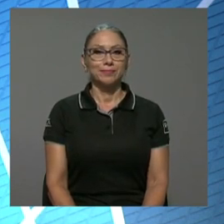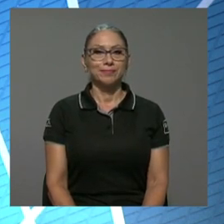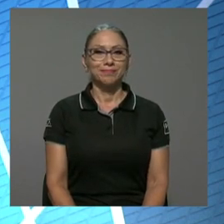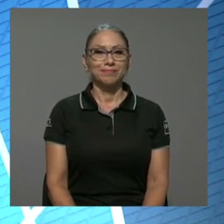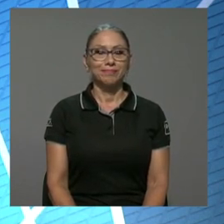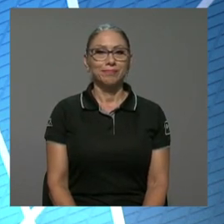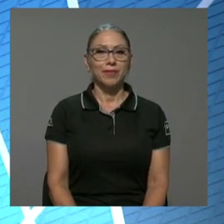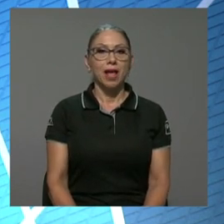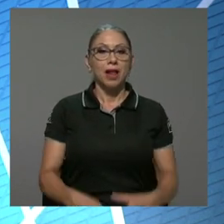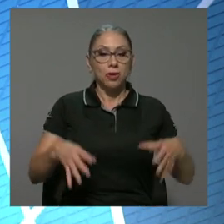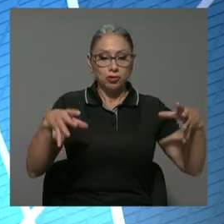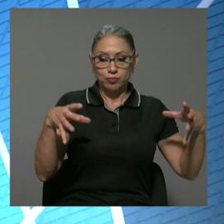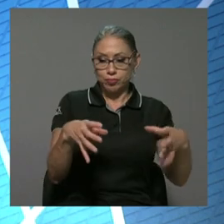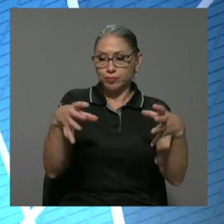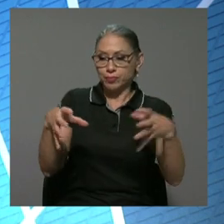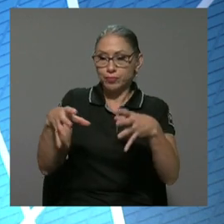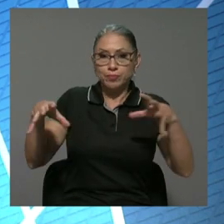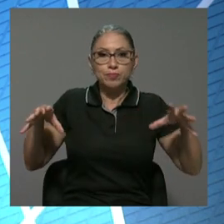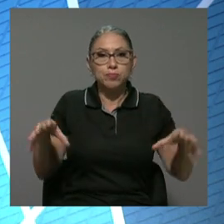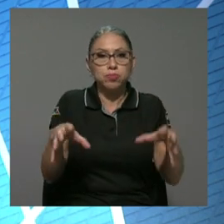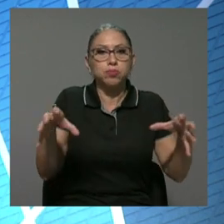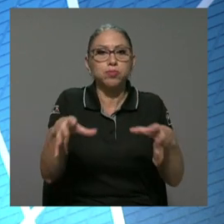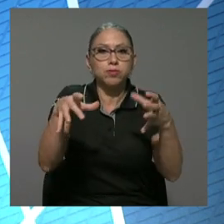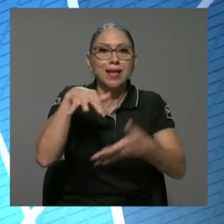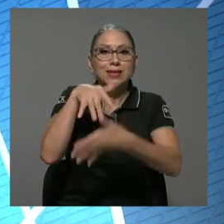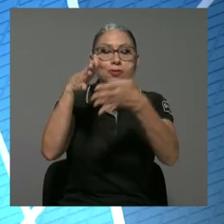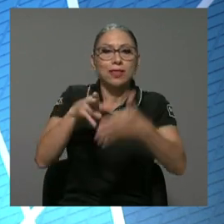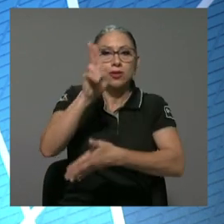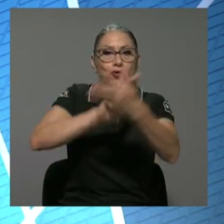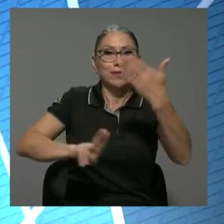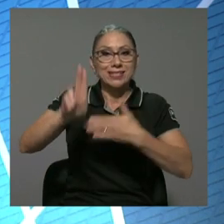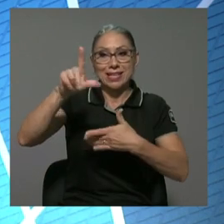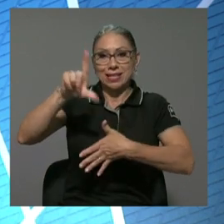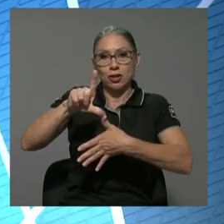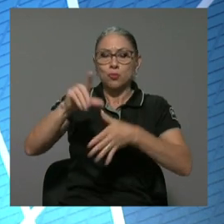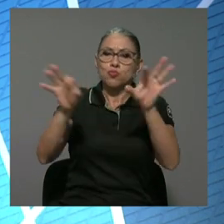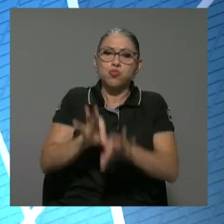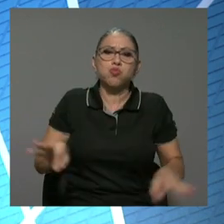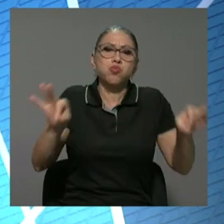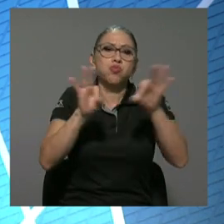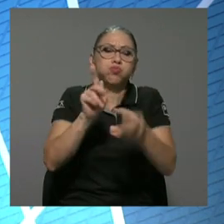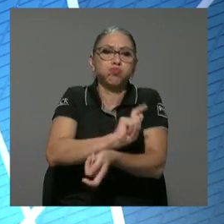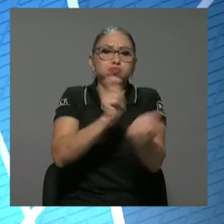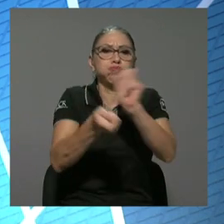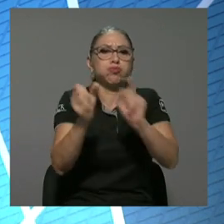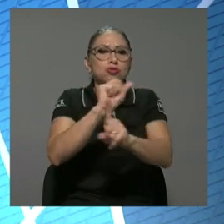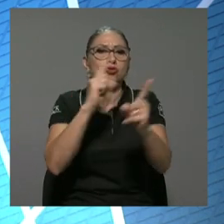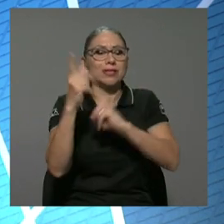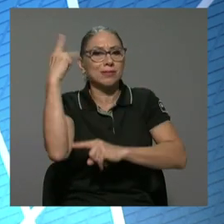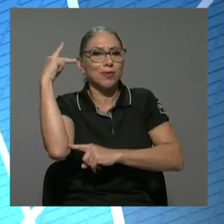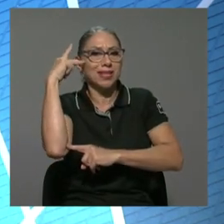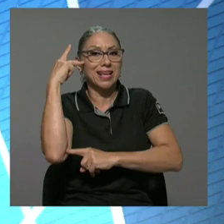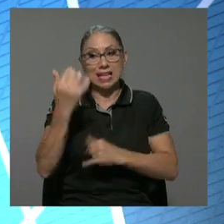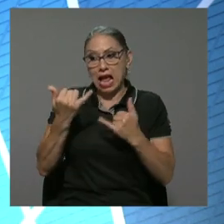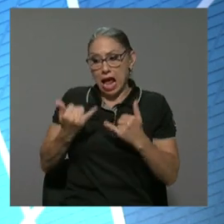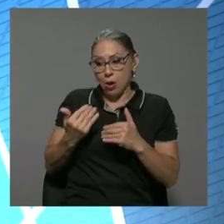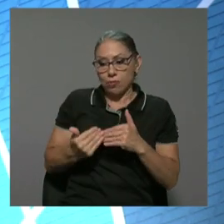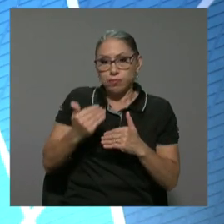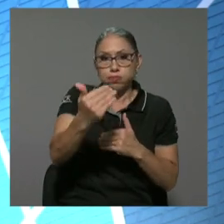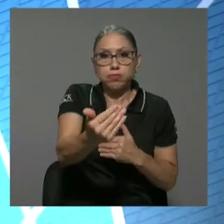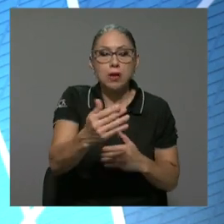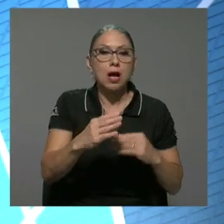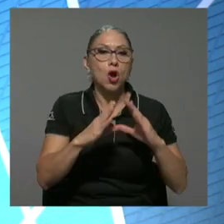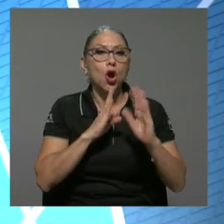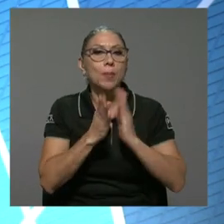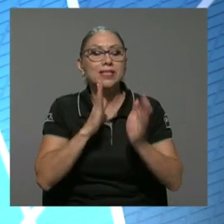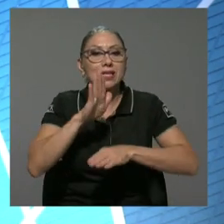Los movimientos en Latinoamérica estudiantiles universitarios han sido claves para las transformaciones social y políticas. Por eso este bloque lo destinaremos a conversar